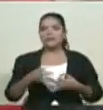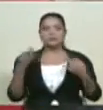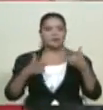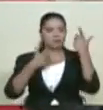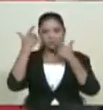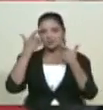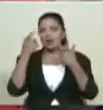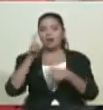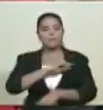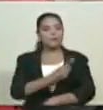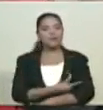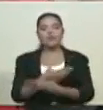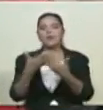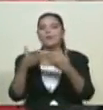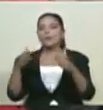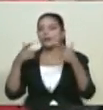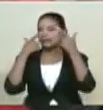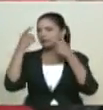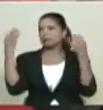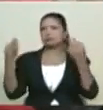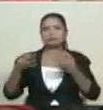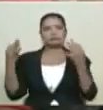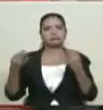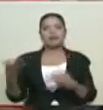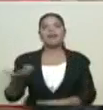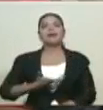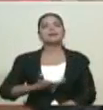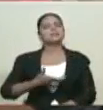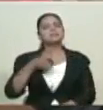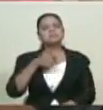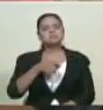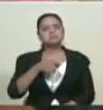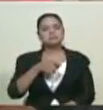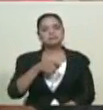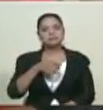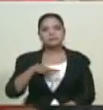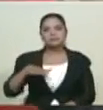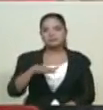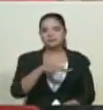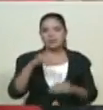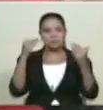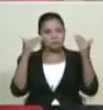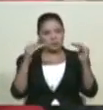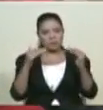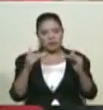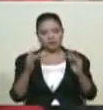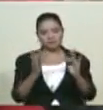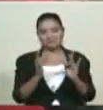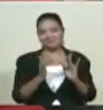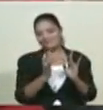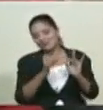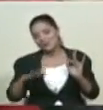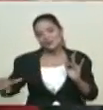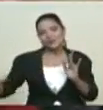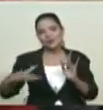dijo, el poder popular. Recuerden que las alcaldías es el nivel de gobierno constitucional que está más cerca